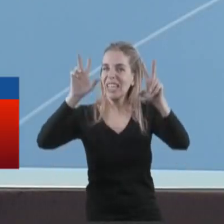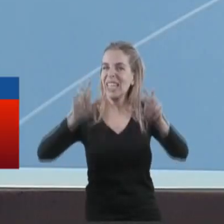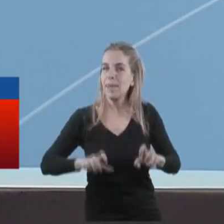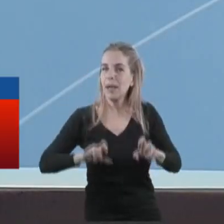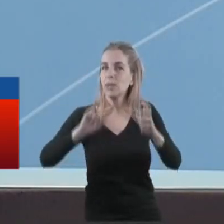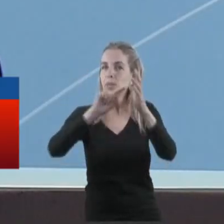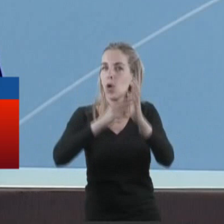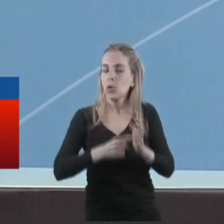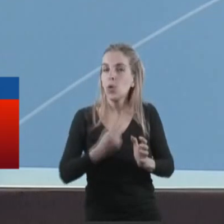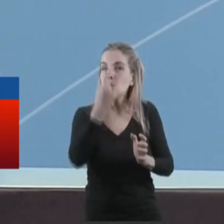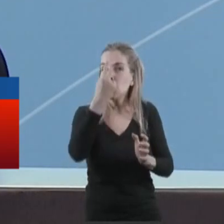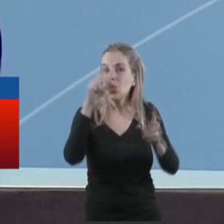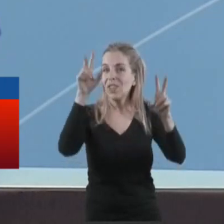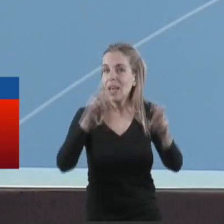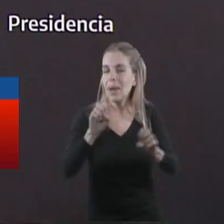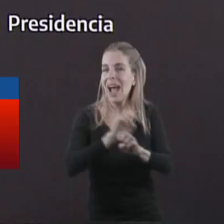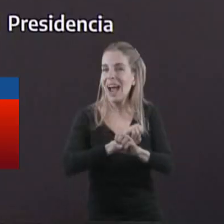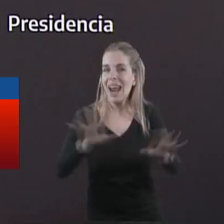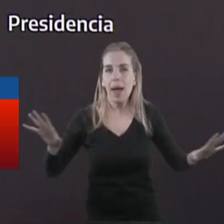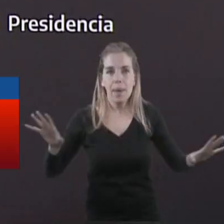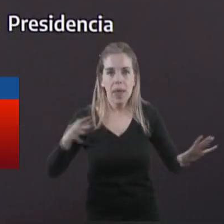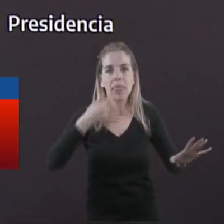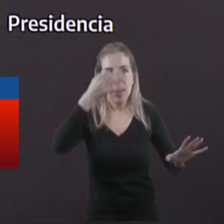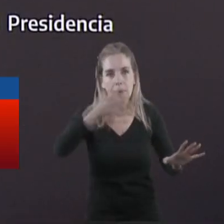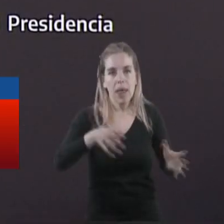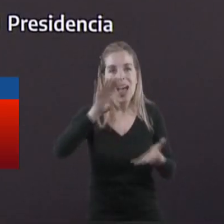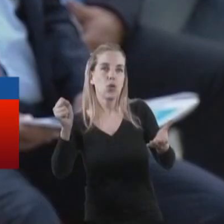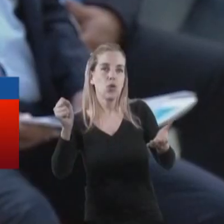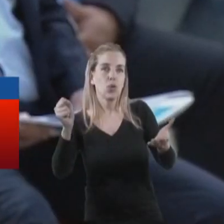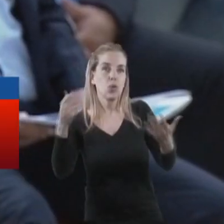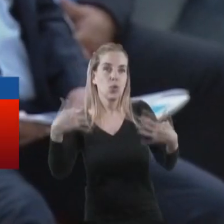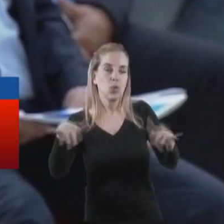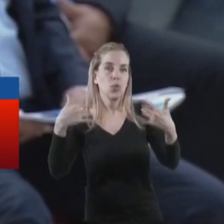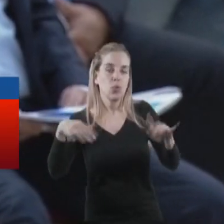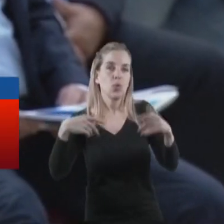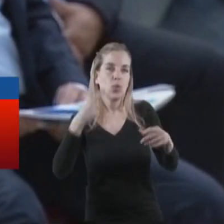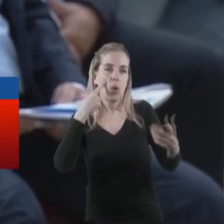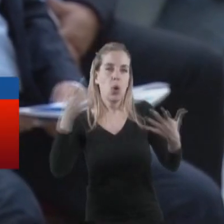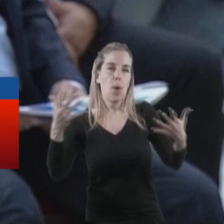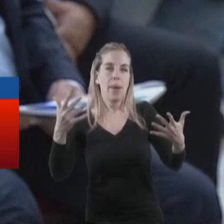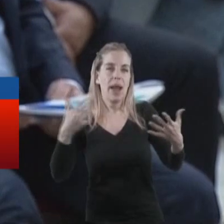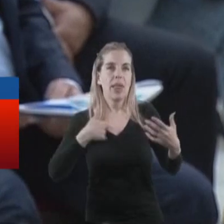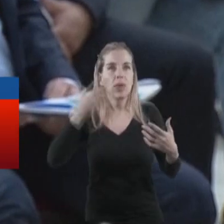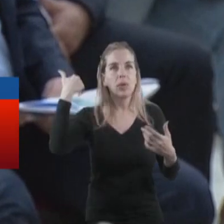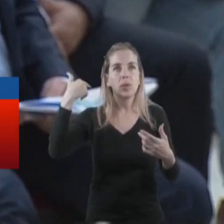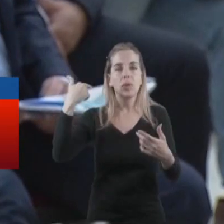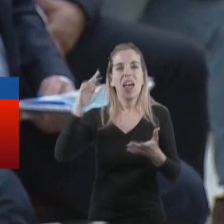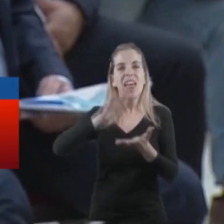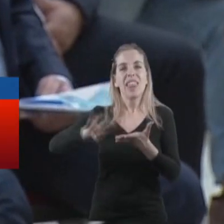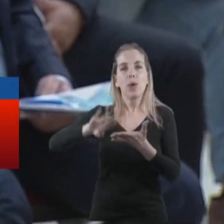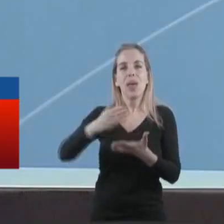resolver. Una muy grave es el endeudamiento con el Fondo Monetario Internacional. Se tomaron